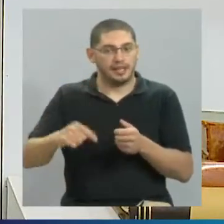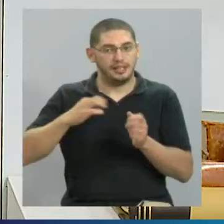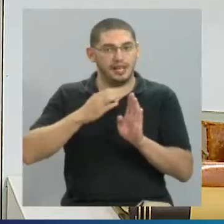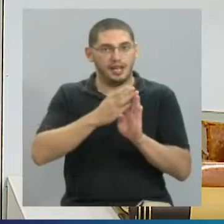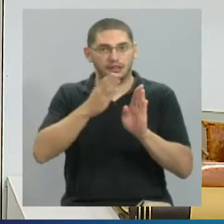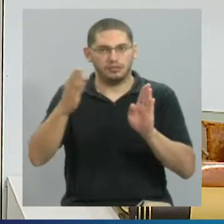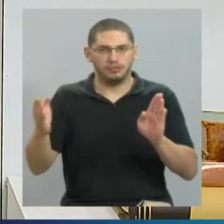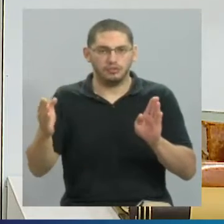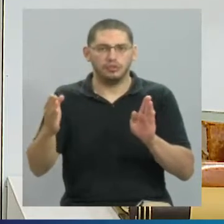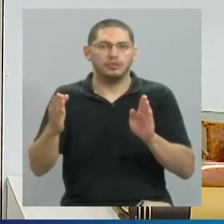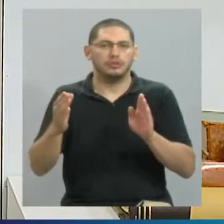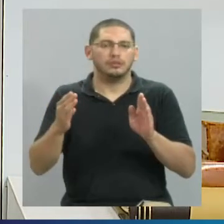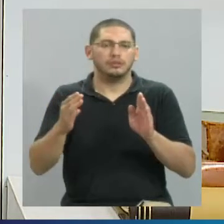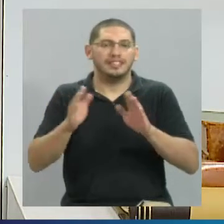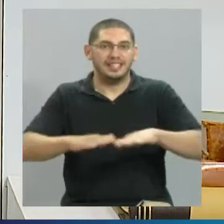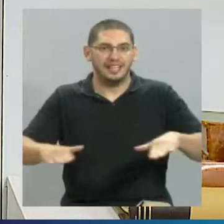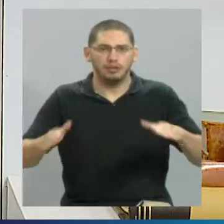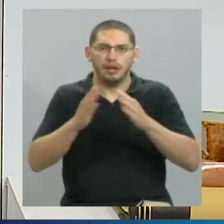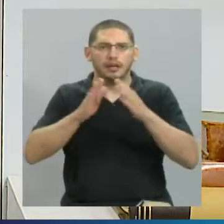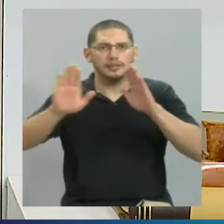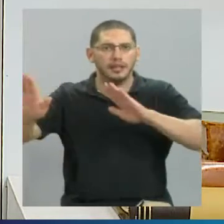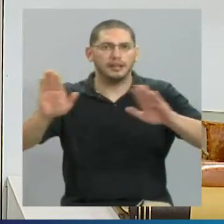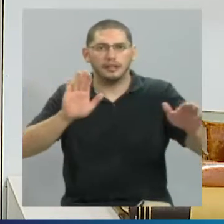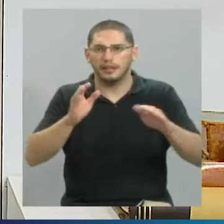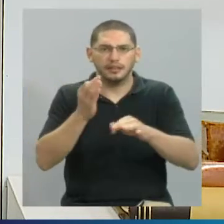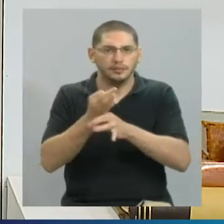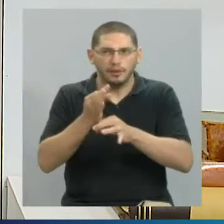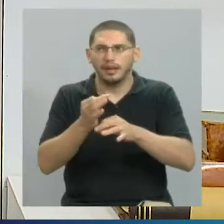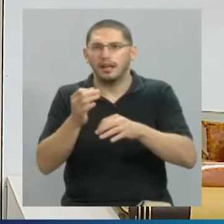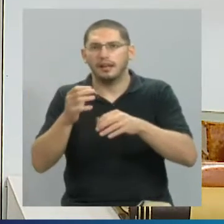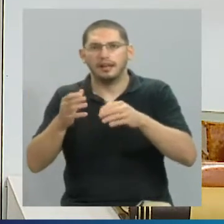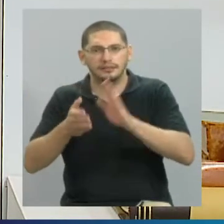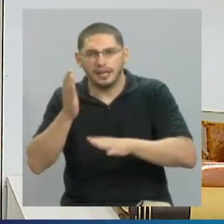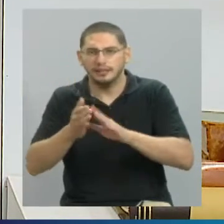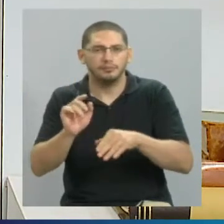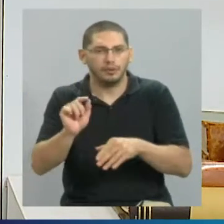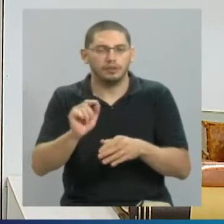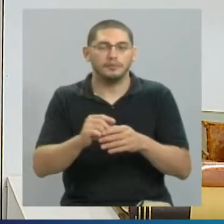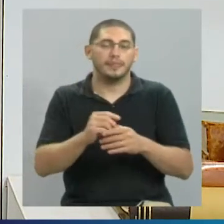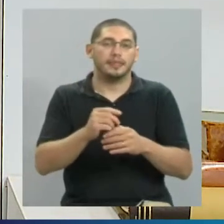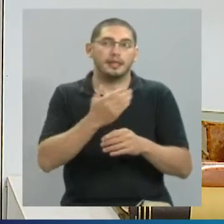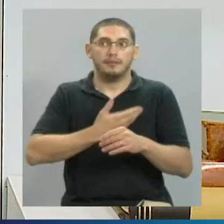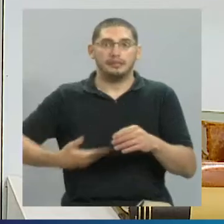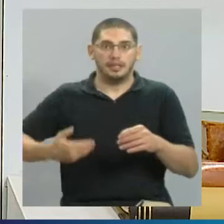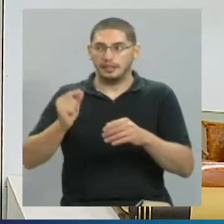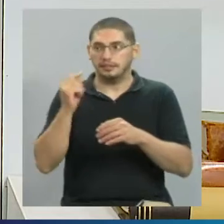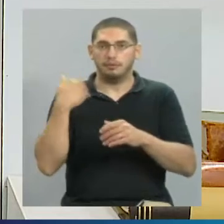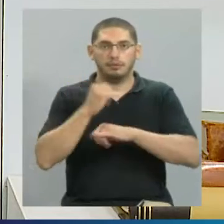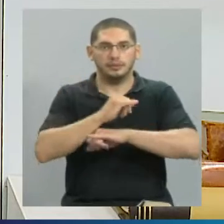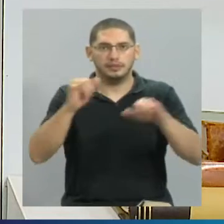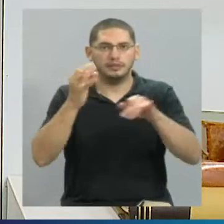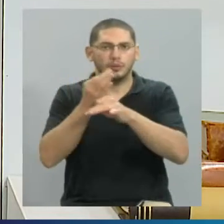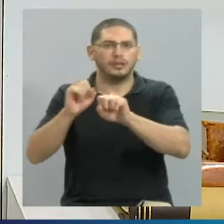chicos estuvieron mucho en casa y a partir de lo que transmitió el presidente en las últimas horas surgen algunos interrogantes. Es por eso que vamos a hablar con